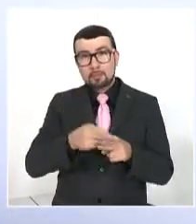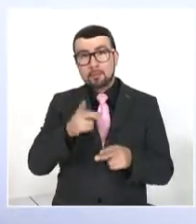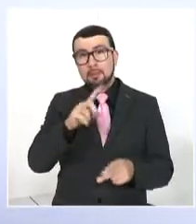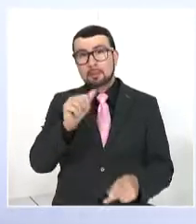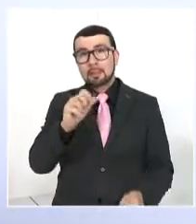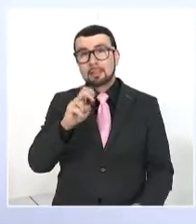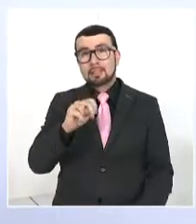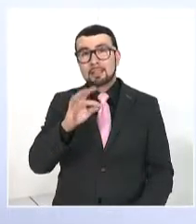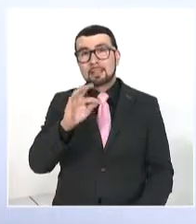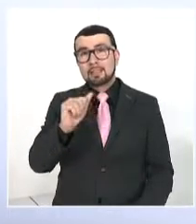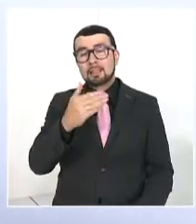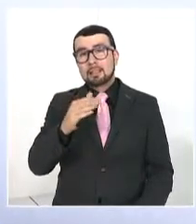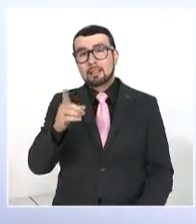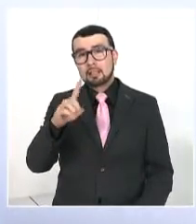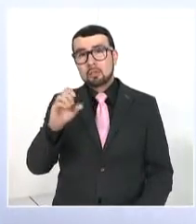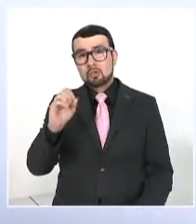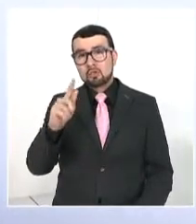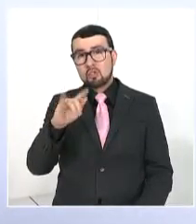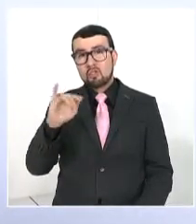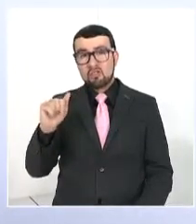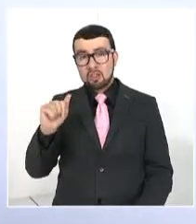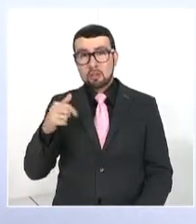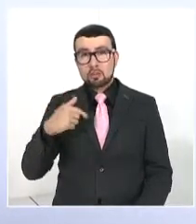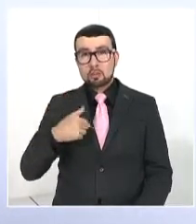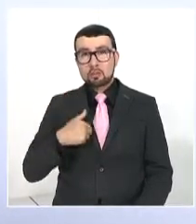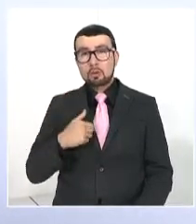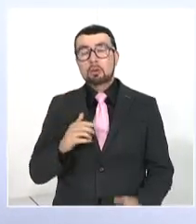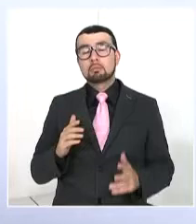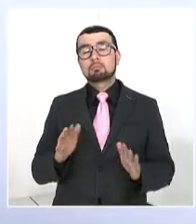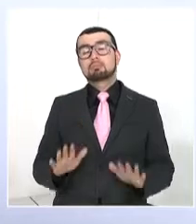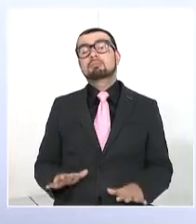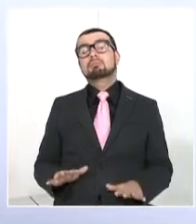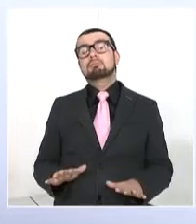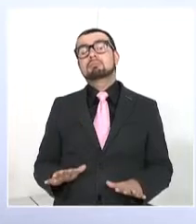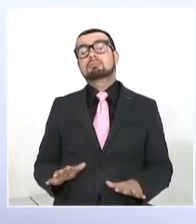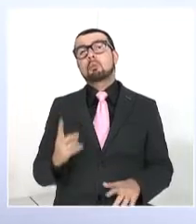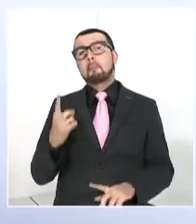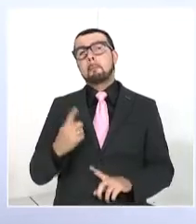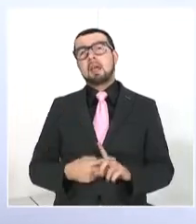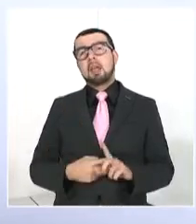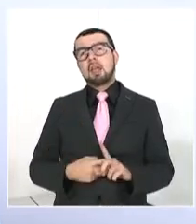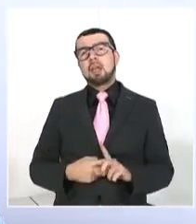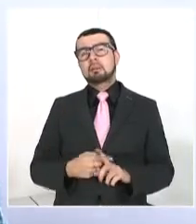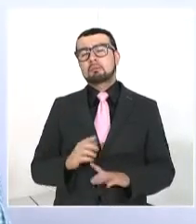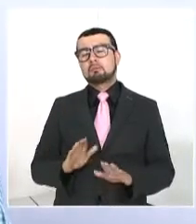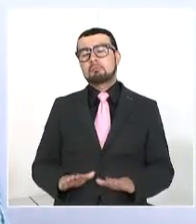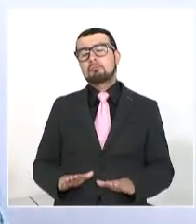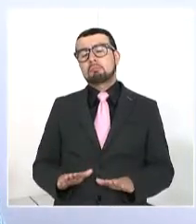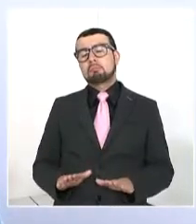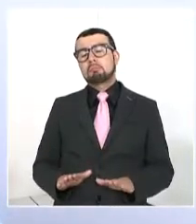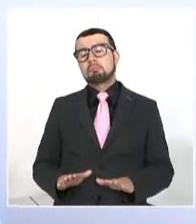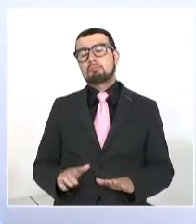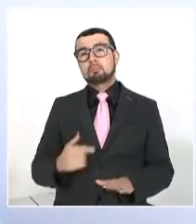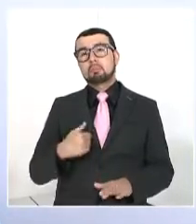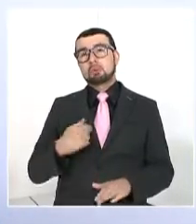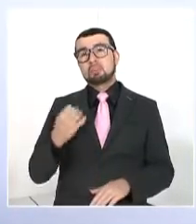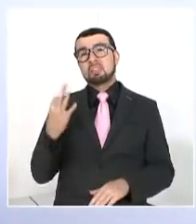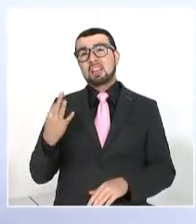coma, eso un mes, eso 3 cirugías, eso